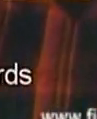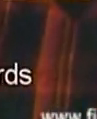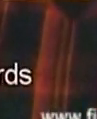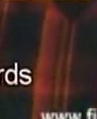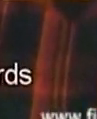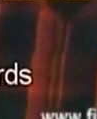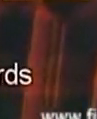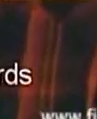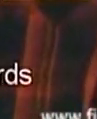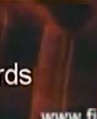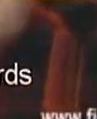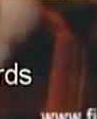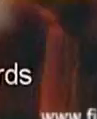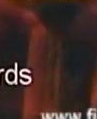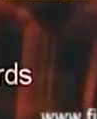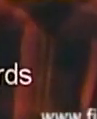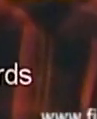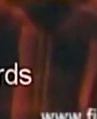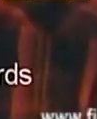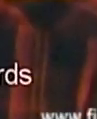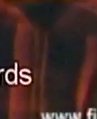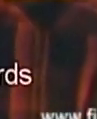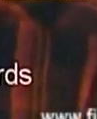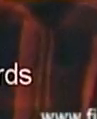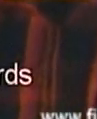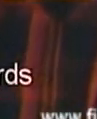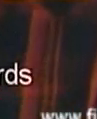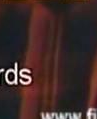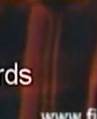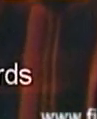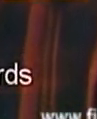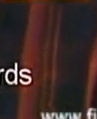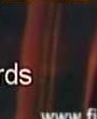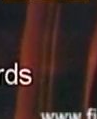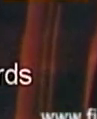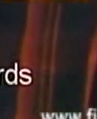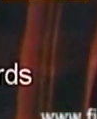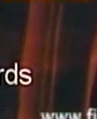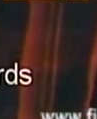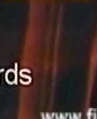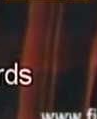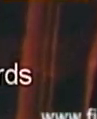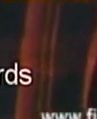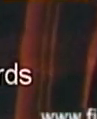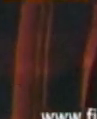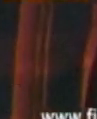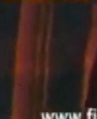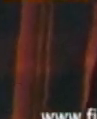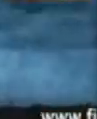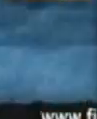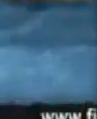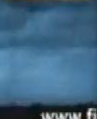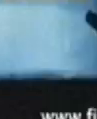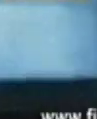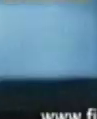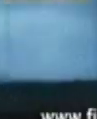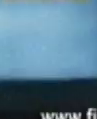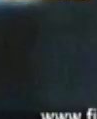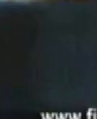se tornaría inevitablemente en un conflicto nuclear global.